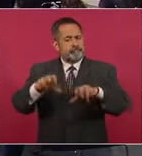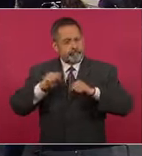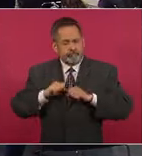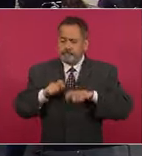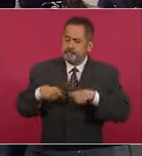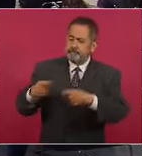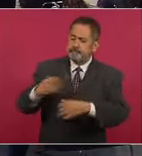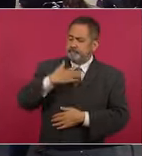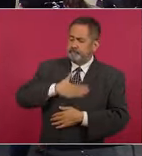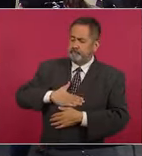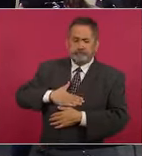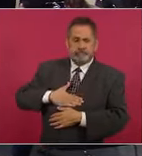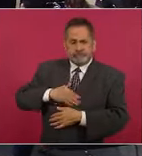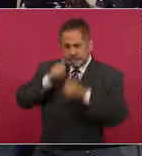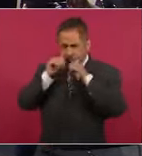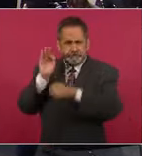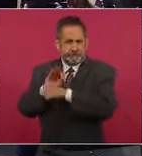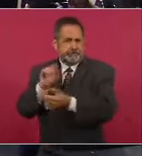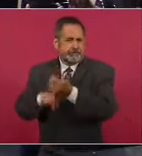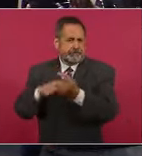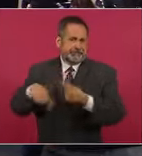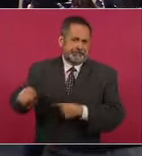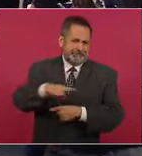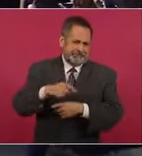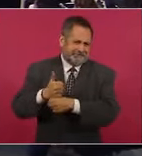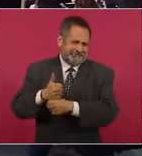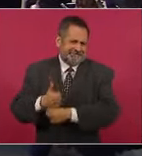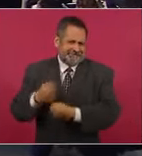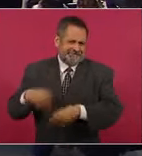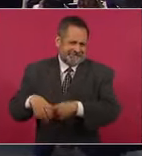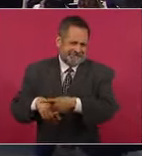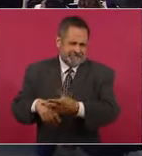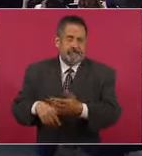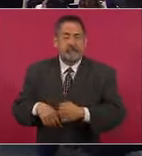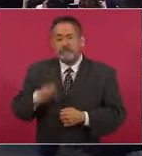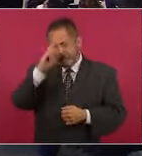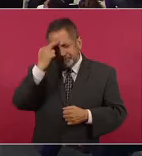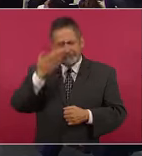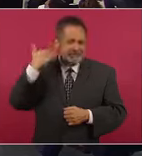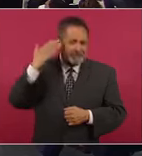las víctimas. Inclusive también se menciona que este casino